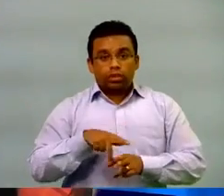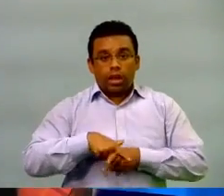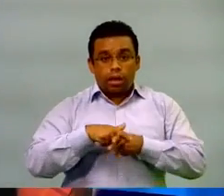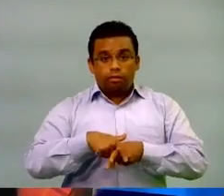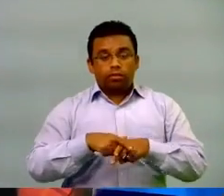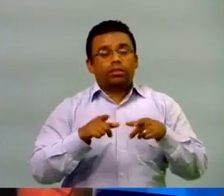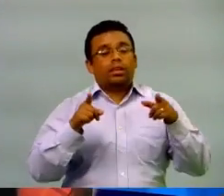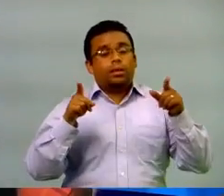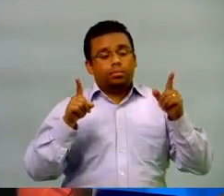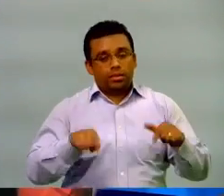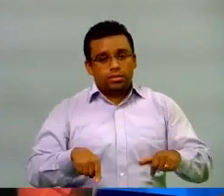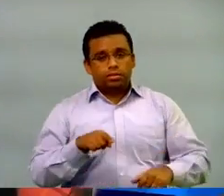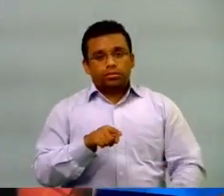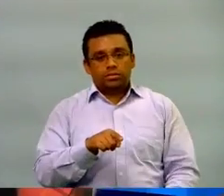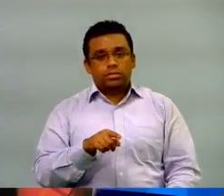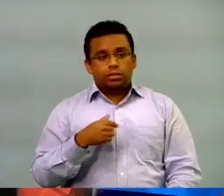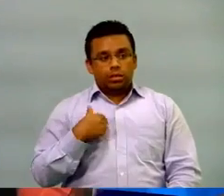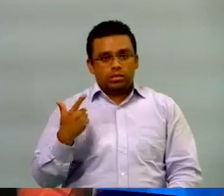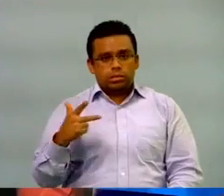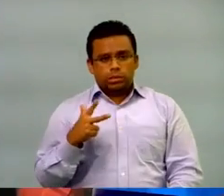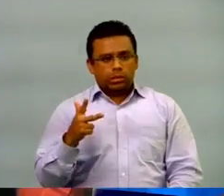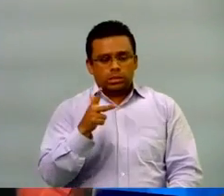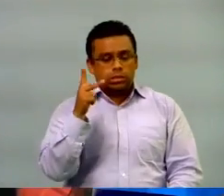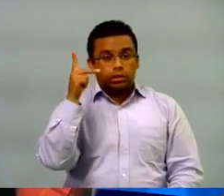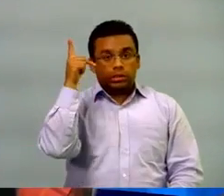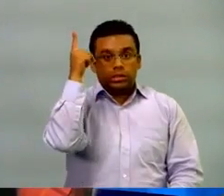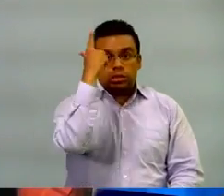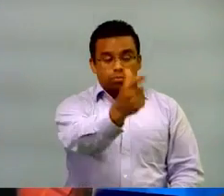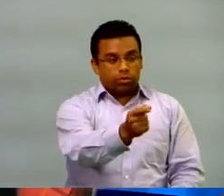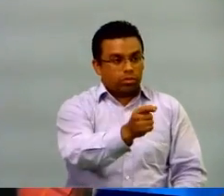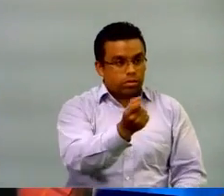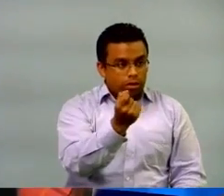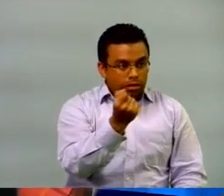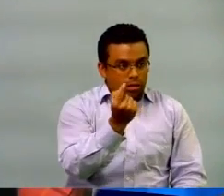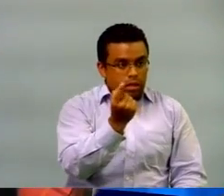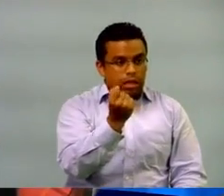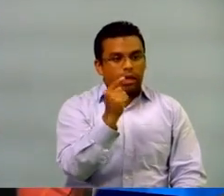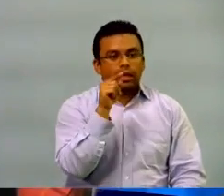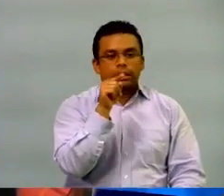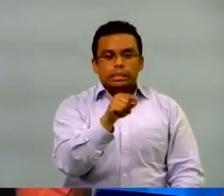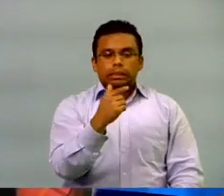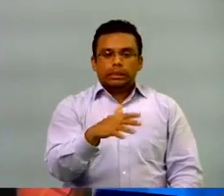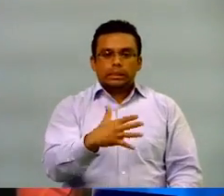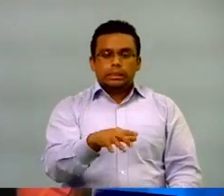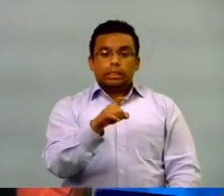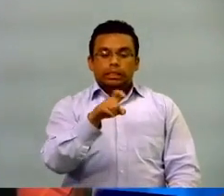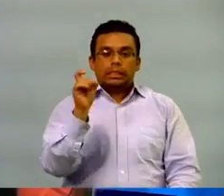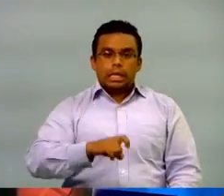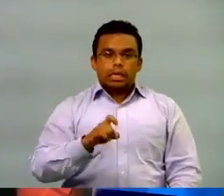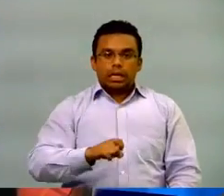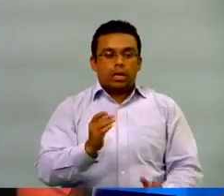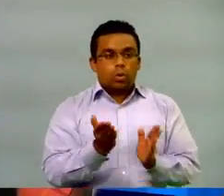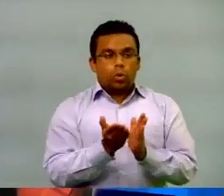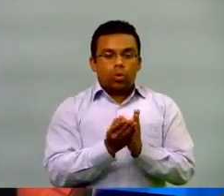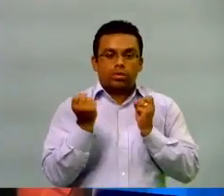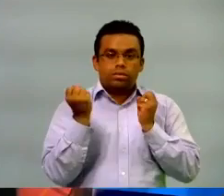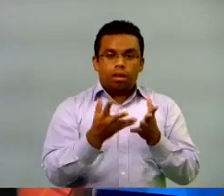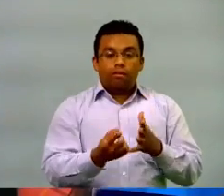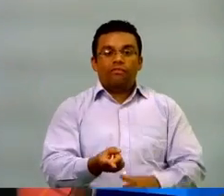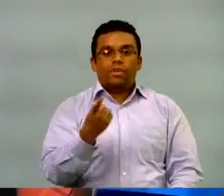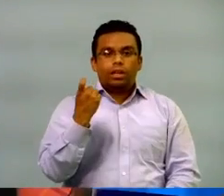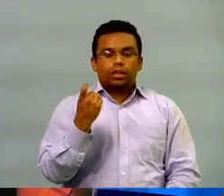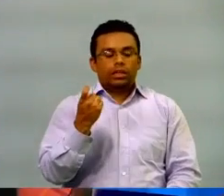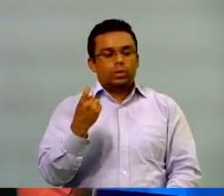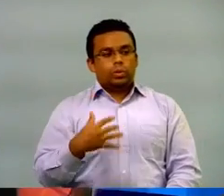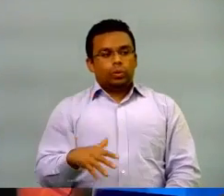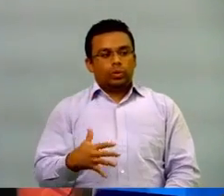verdad muy enriquecedor entender ese contexto en el que vive nuestro país, entender esas necesidades educativas que se tienen y cómo